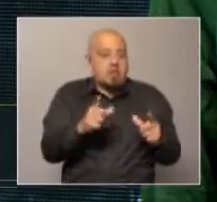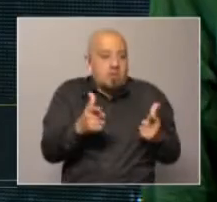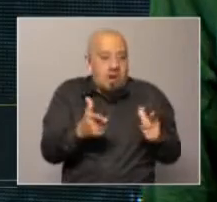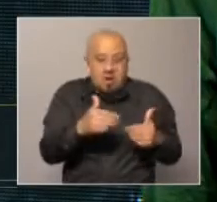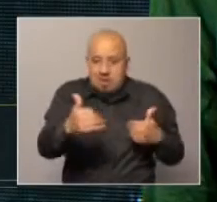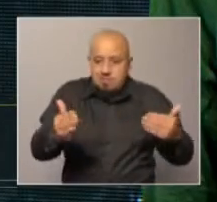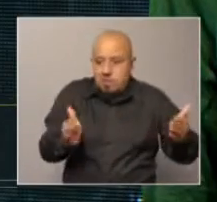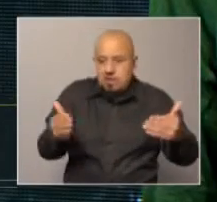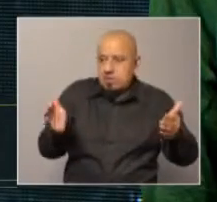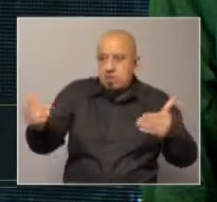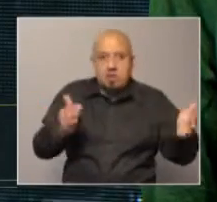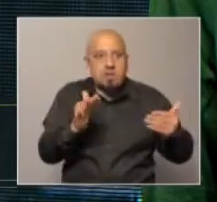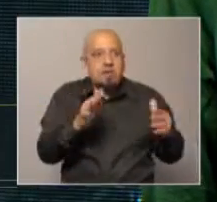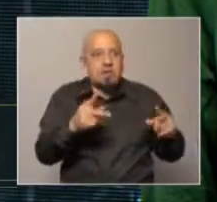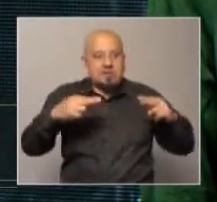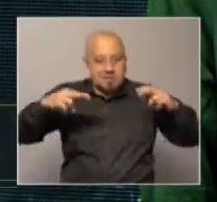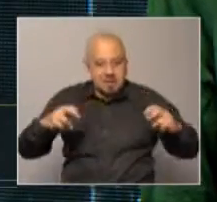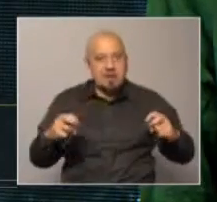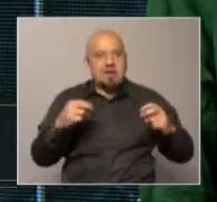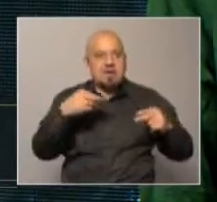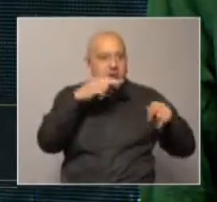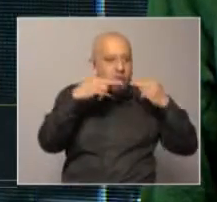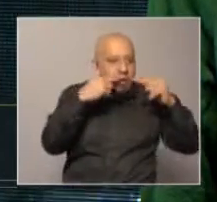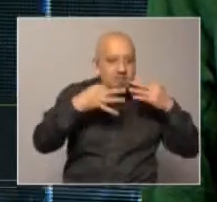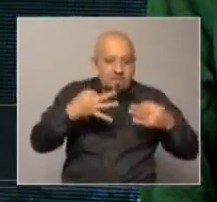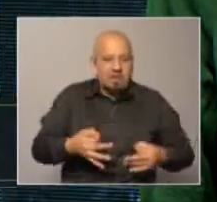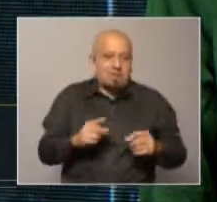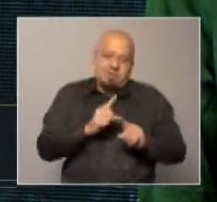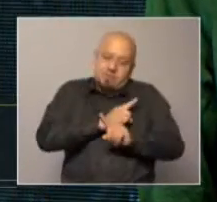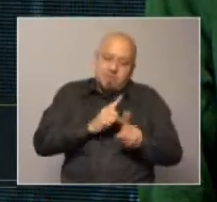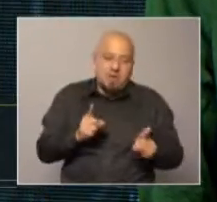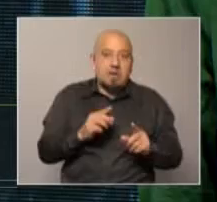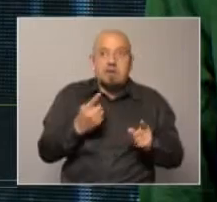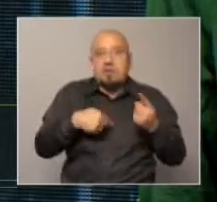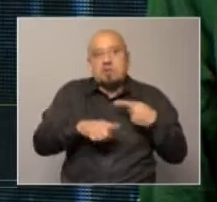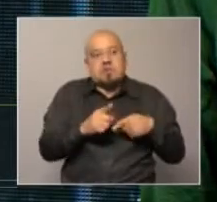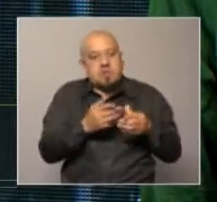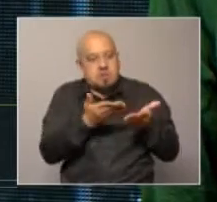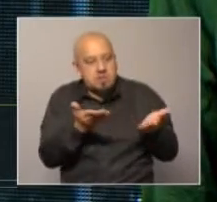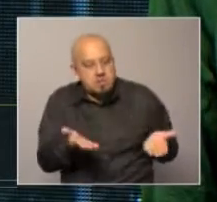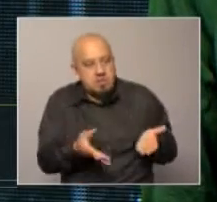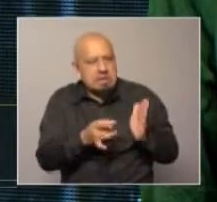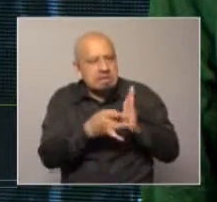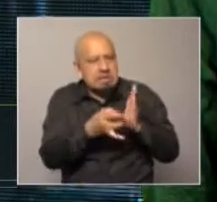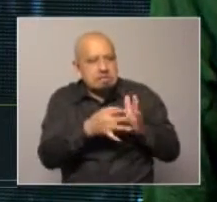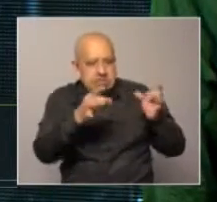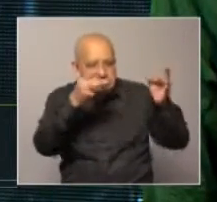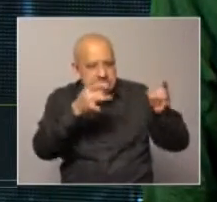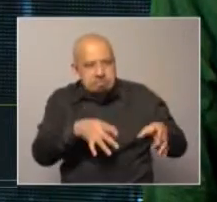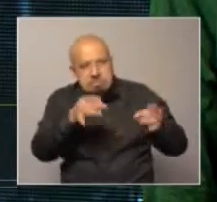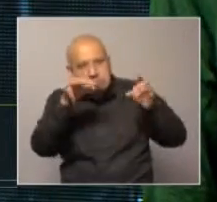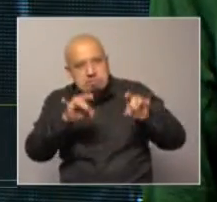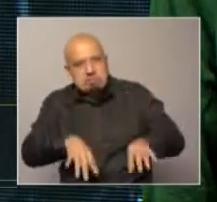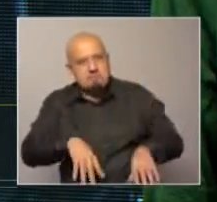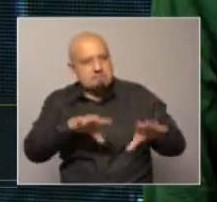de poder compartir una claro. cena, un almuerzo, ¿no? Estamos en ese nivel de edilicio y, bueno, estamos con un recorte ahora